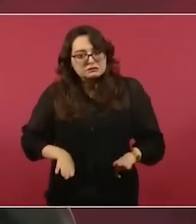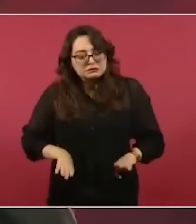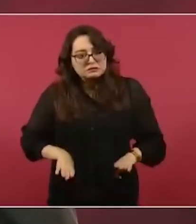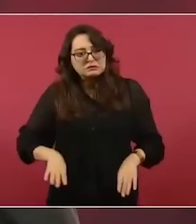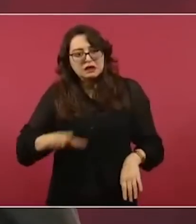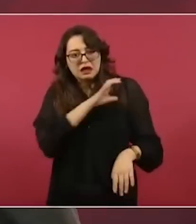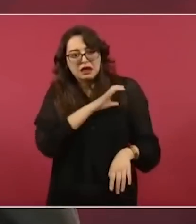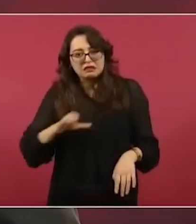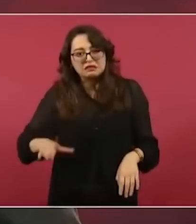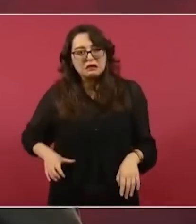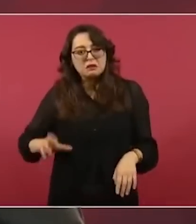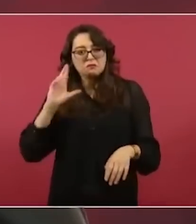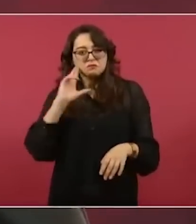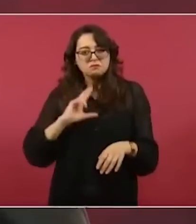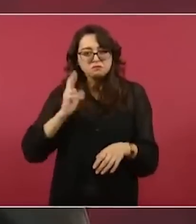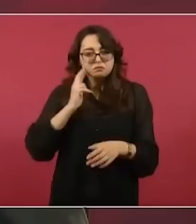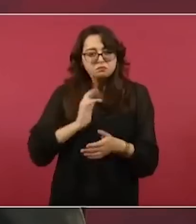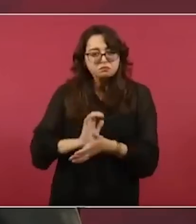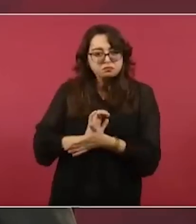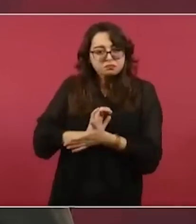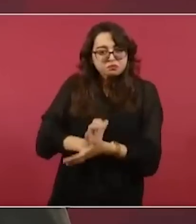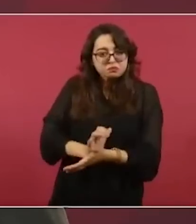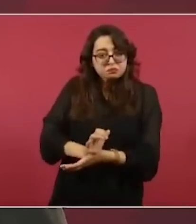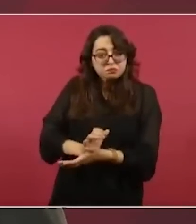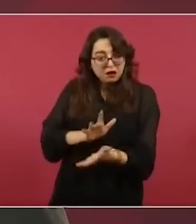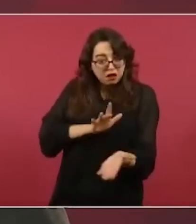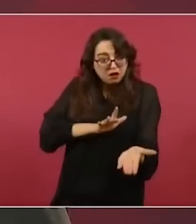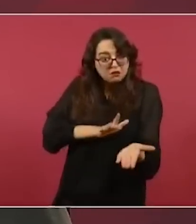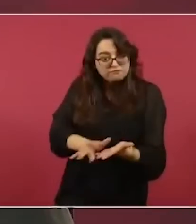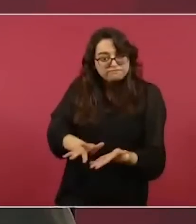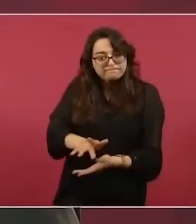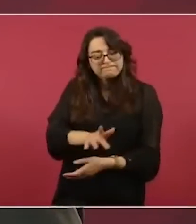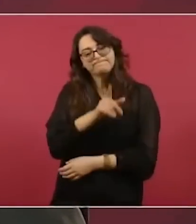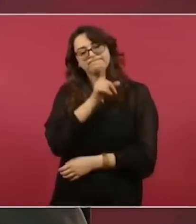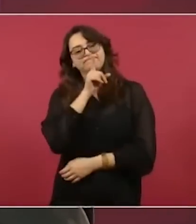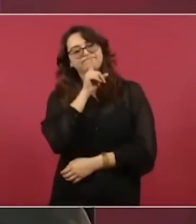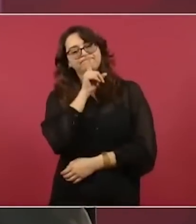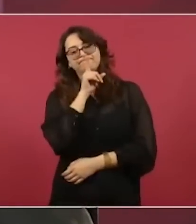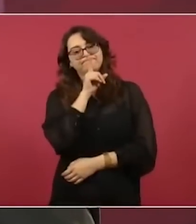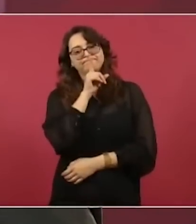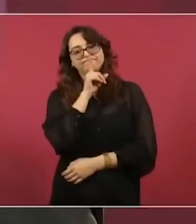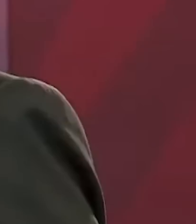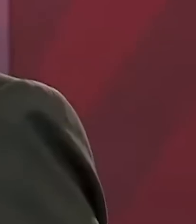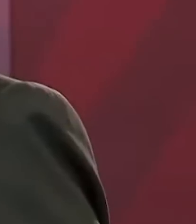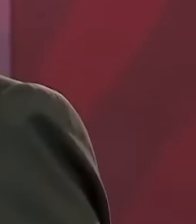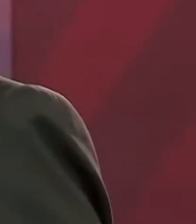candidatos como este senador